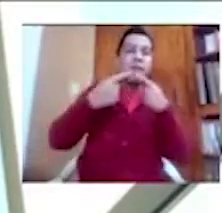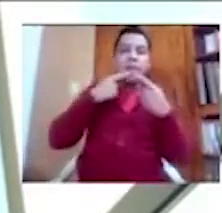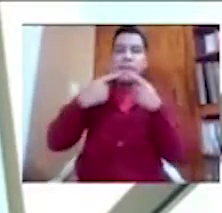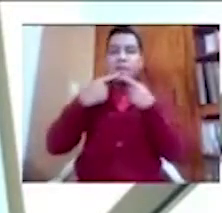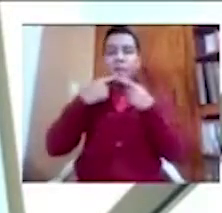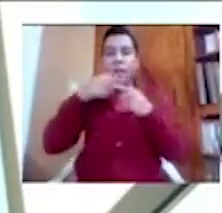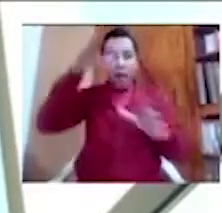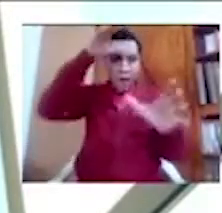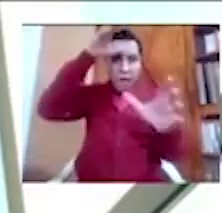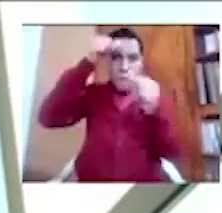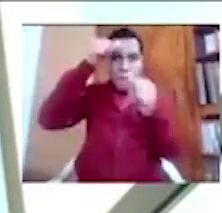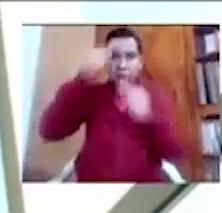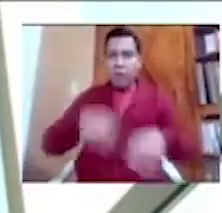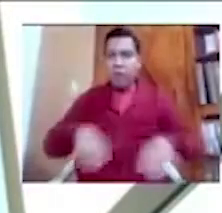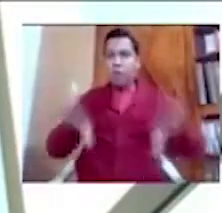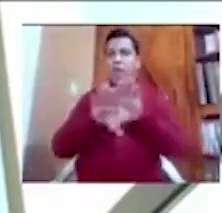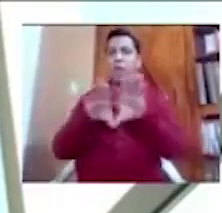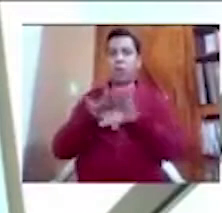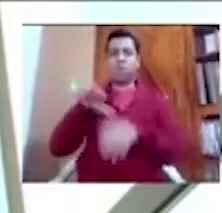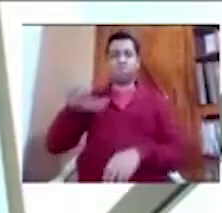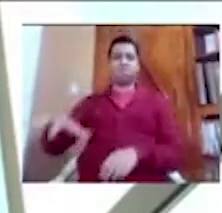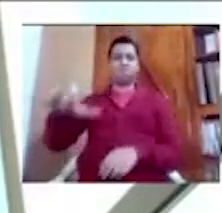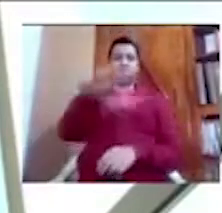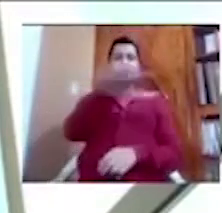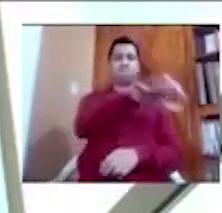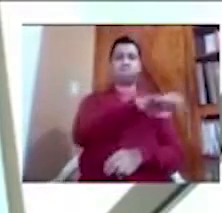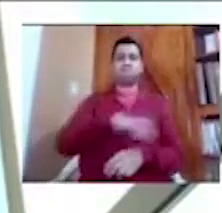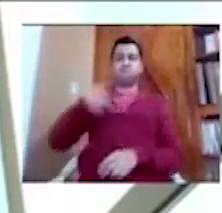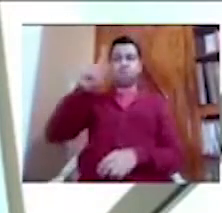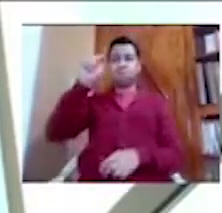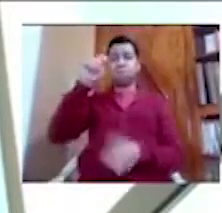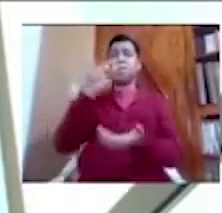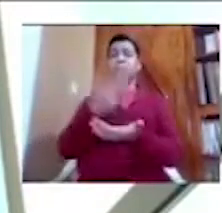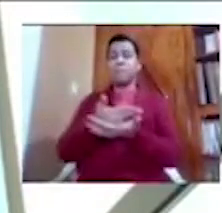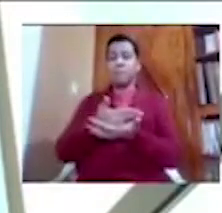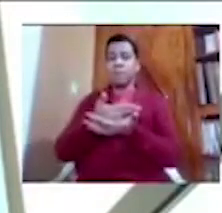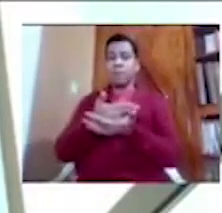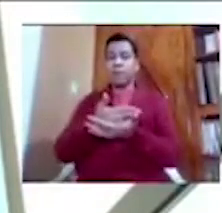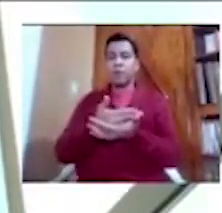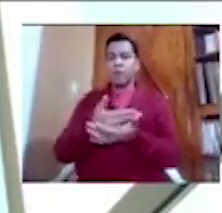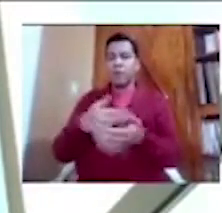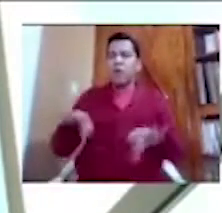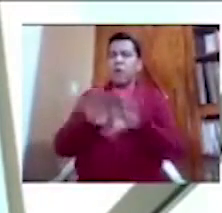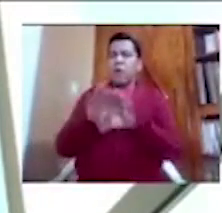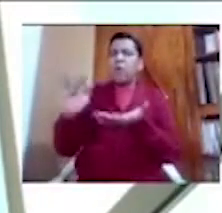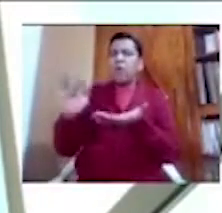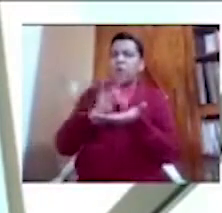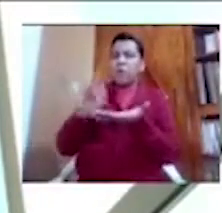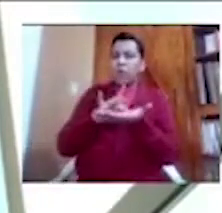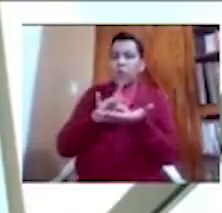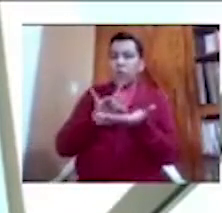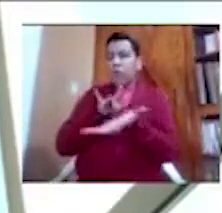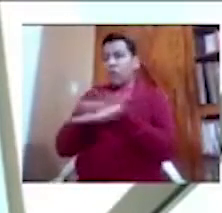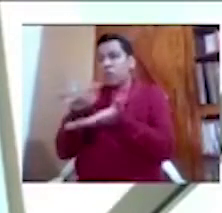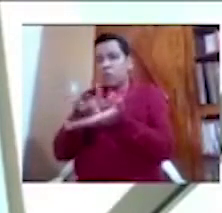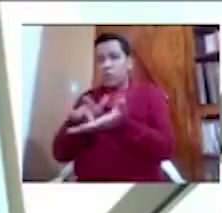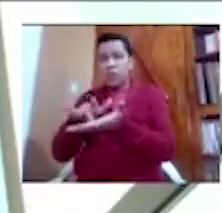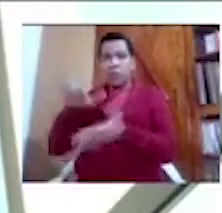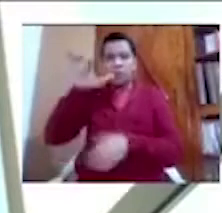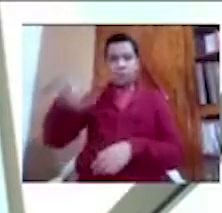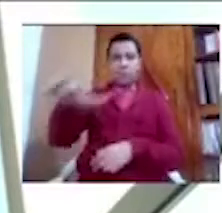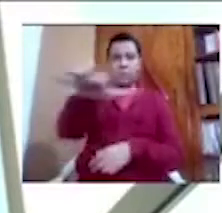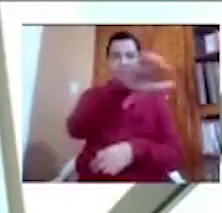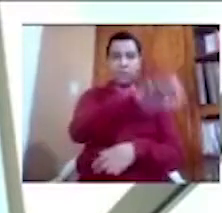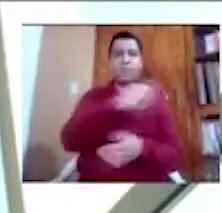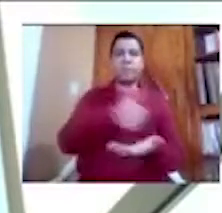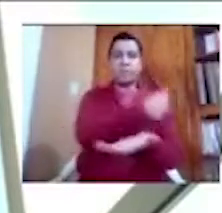pragmático en todo esto, pero por supuesto también hay un sentido religioso, hay un sentido ideológico que a mí me interesó muchísimo explorar. Si